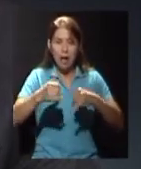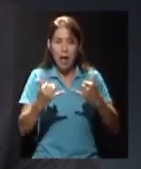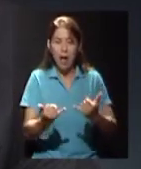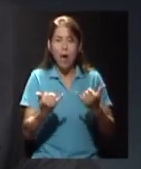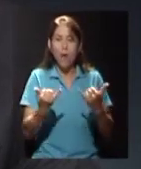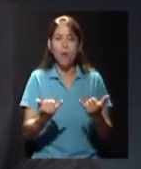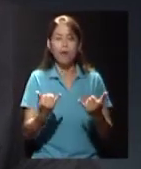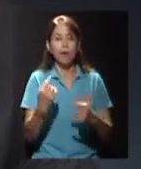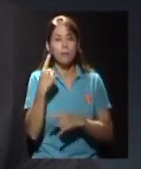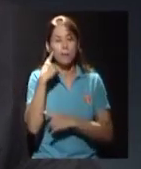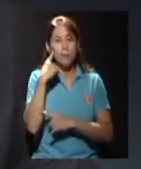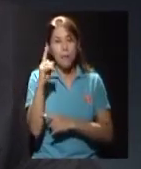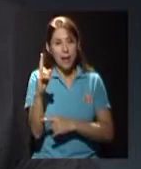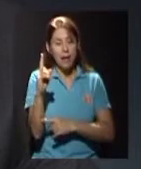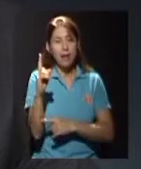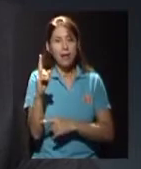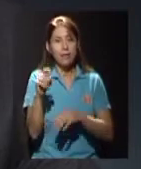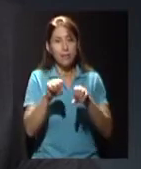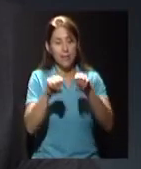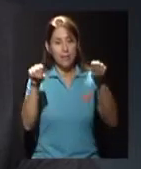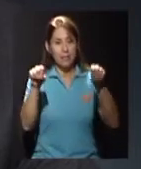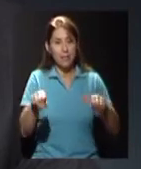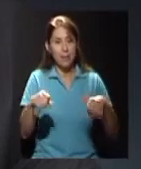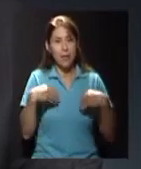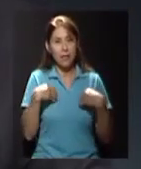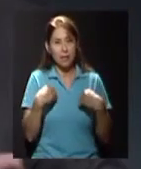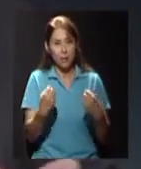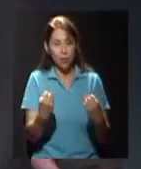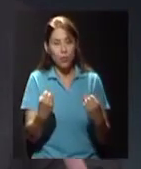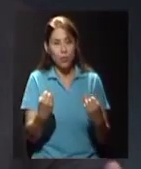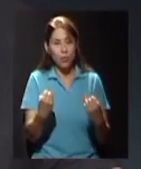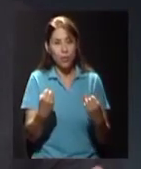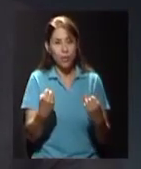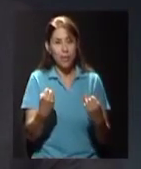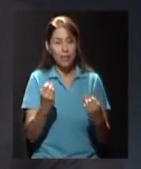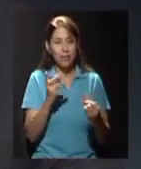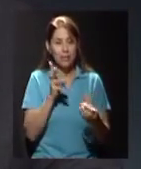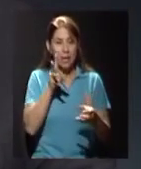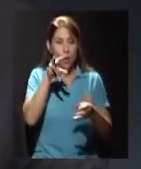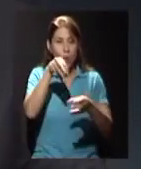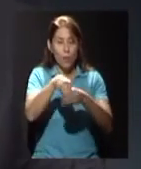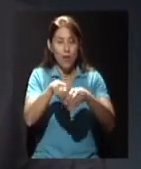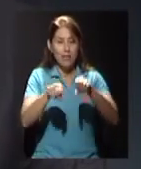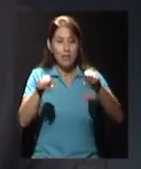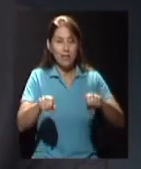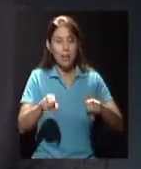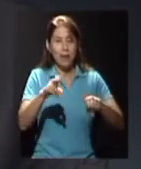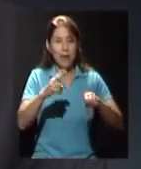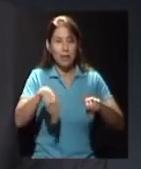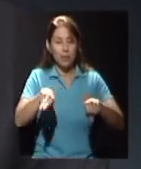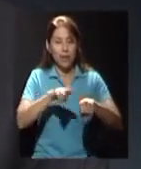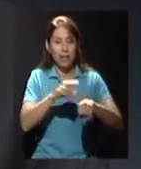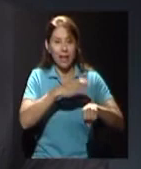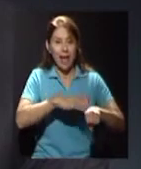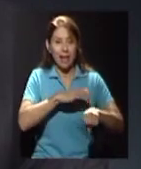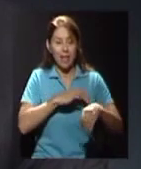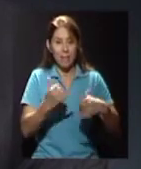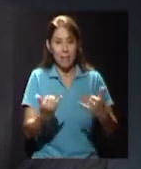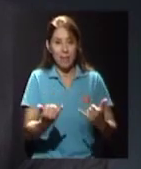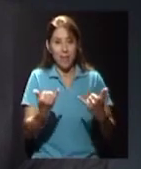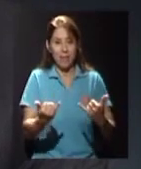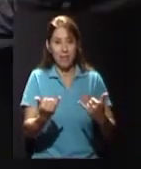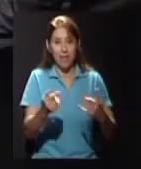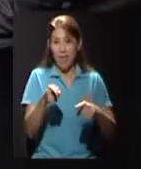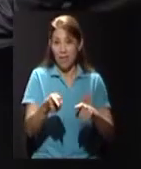incorporar el sistema de salud al sistema nacional de calidad vigente que eso es algo que nunca se había